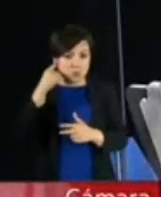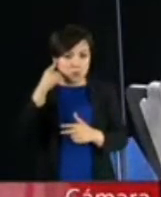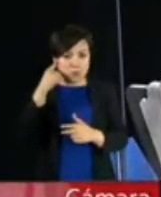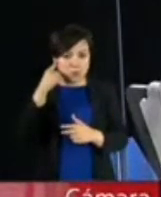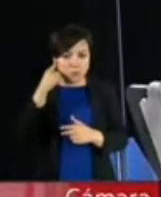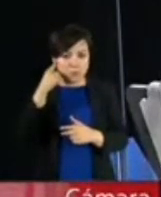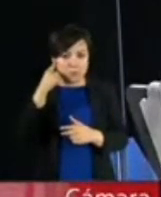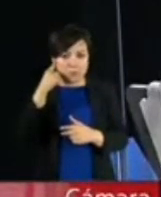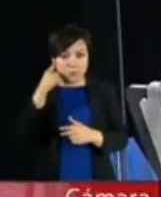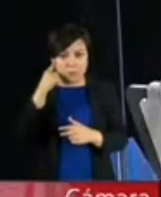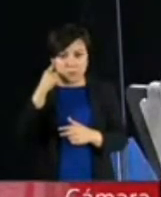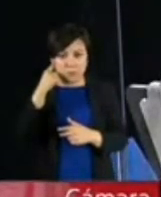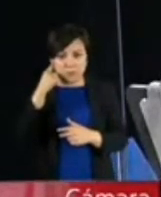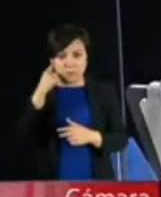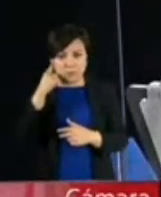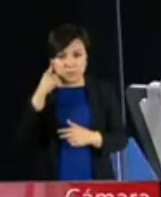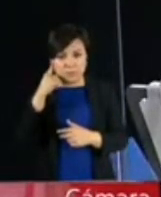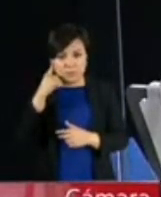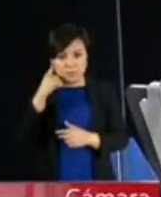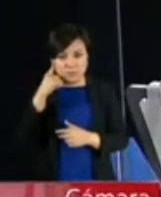ciudadano.